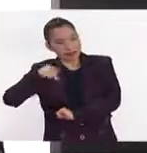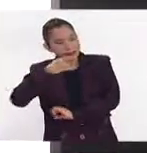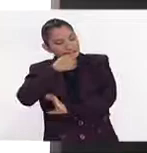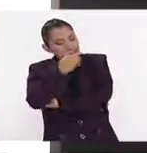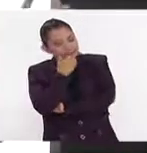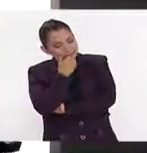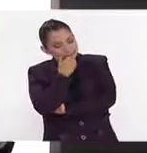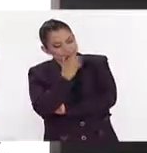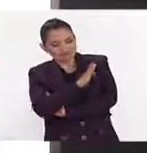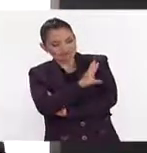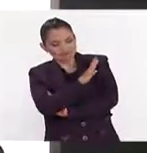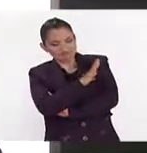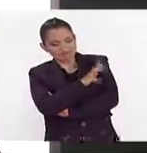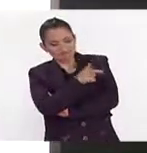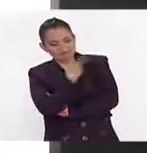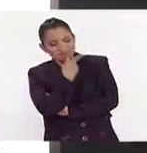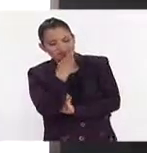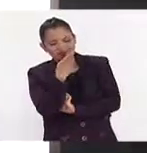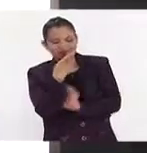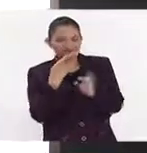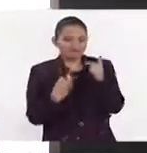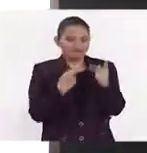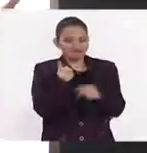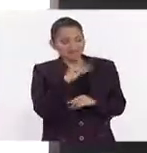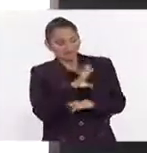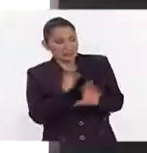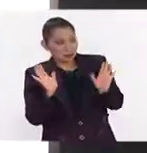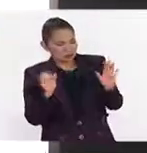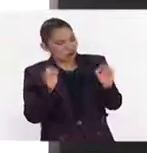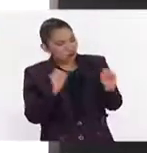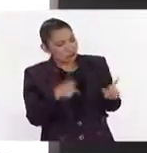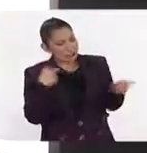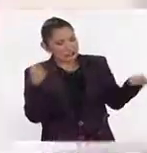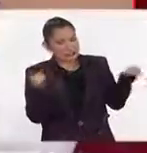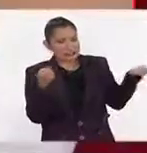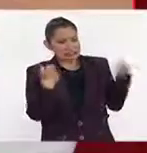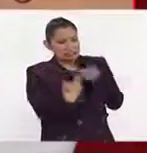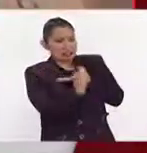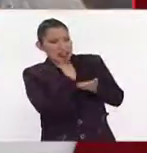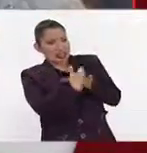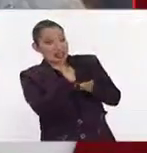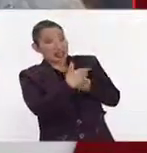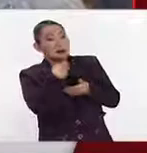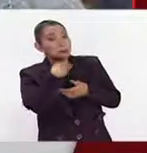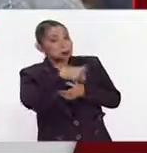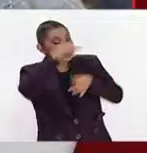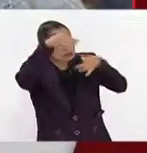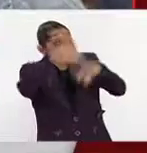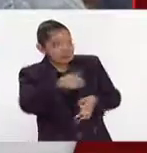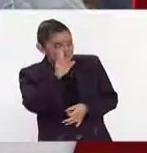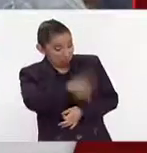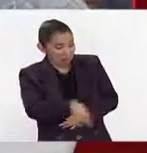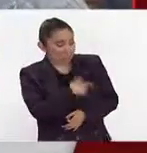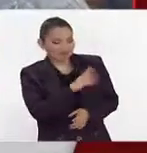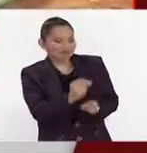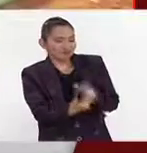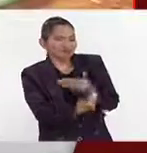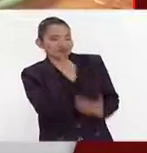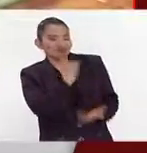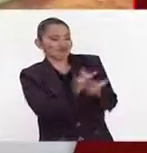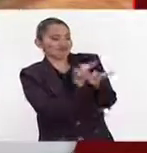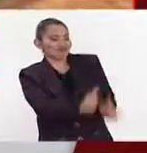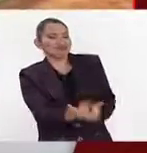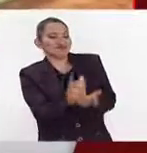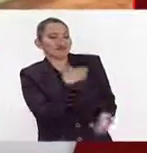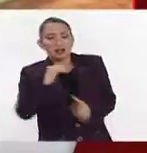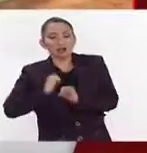posición de rechazo en el discurso en el que dicen vamos a controlar la entrada, pero en la práctica la realidad es que